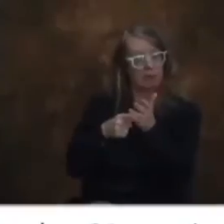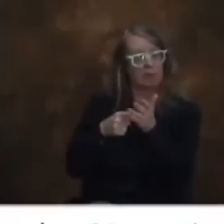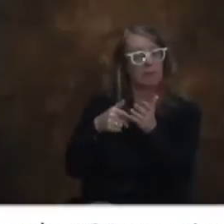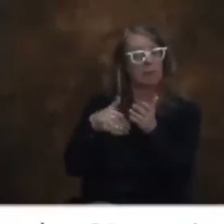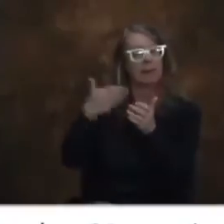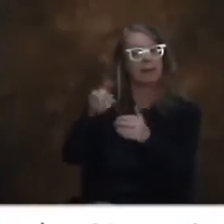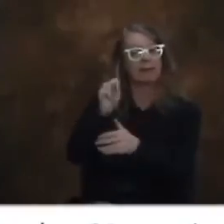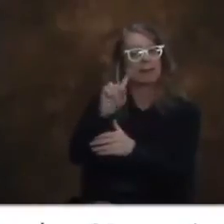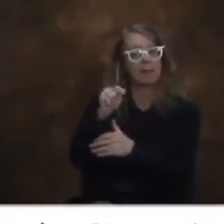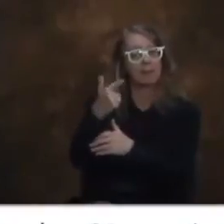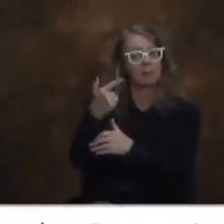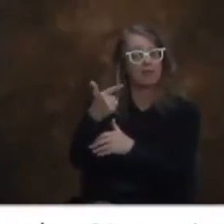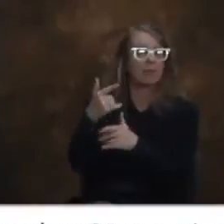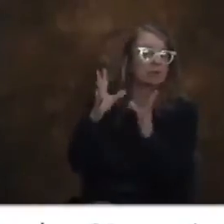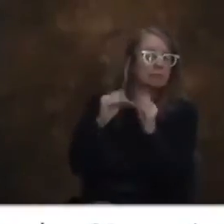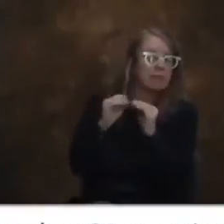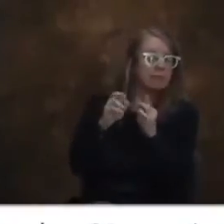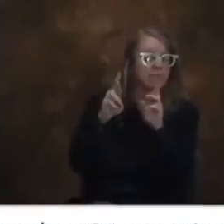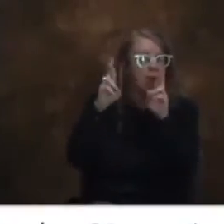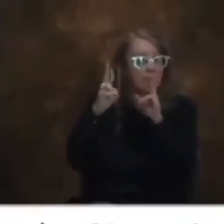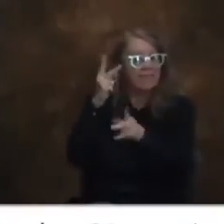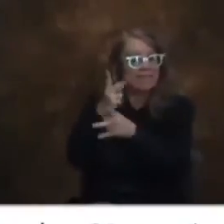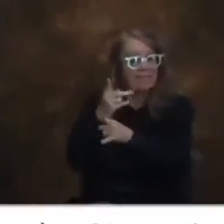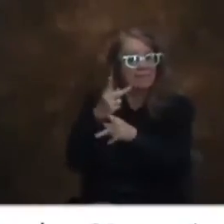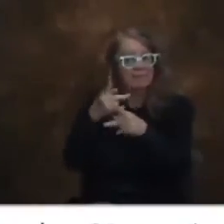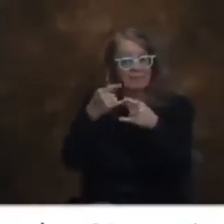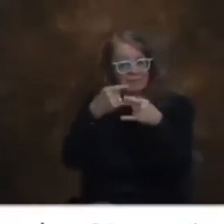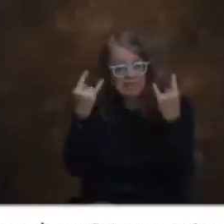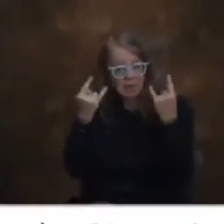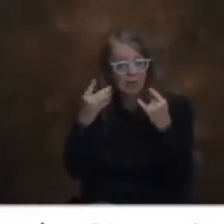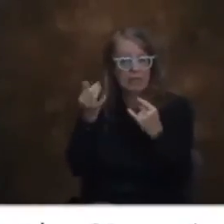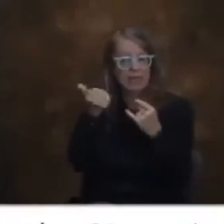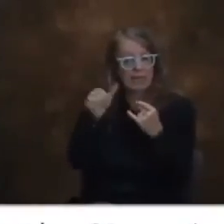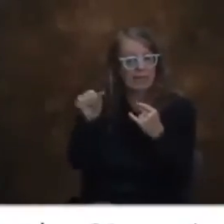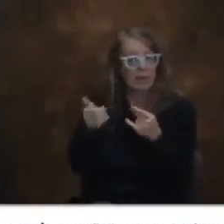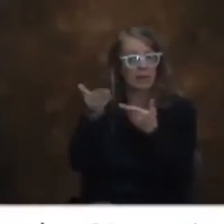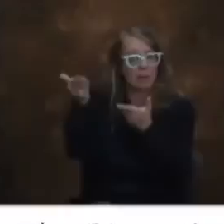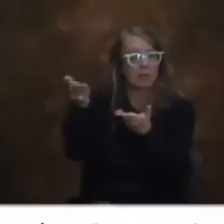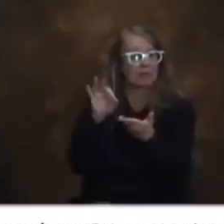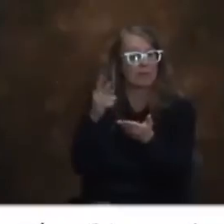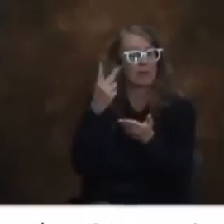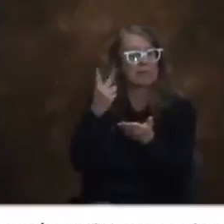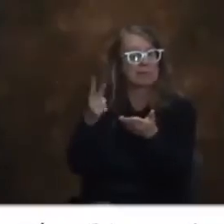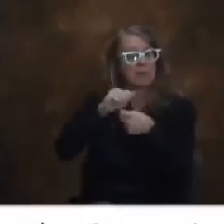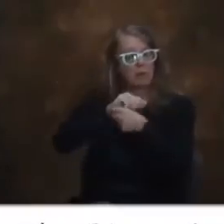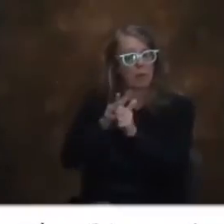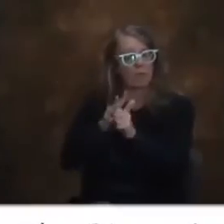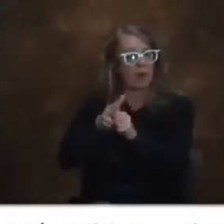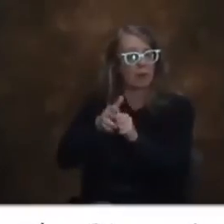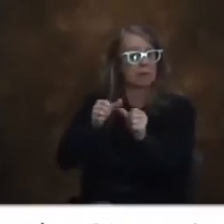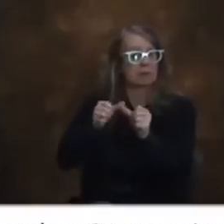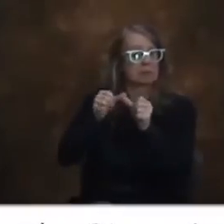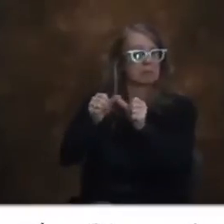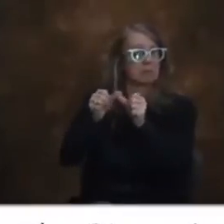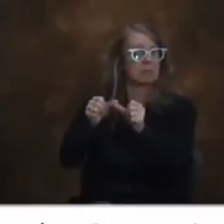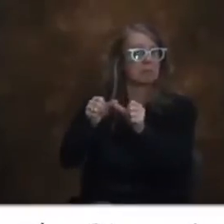septiembre de cualquier otra recomendación en caso de que el panorama de kobe 19 cambie de ese tiempo